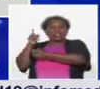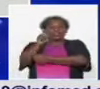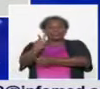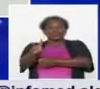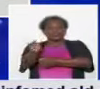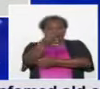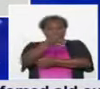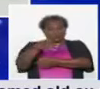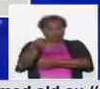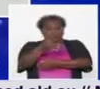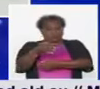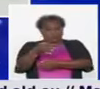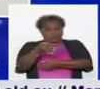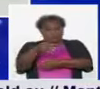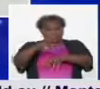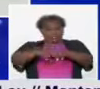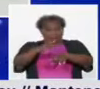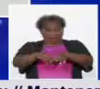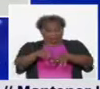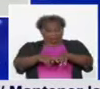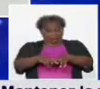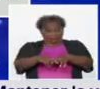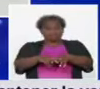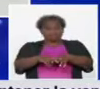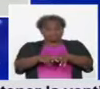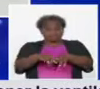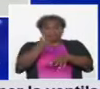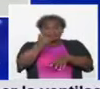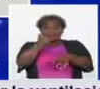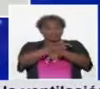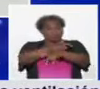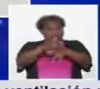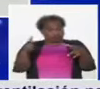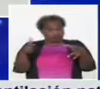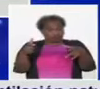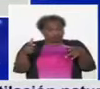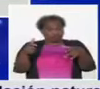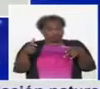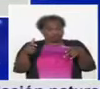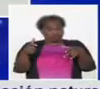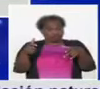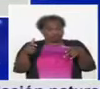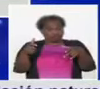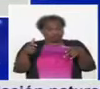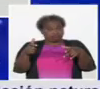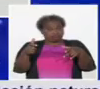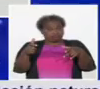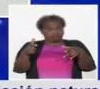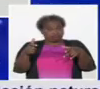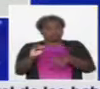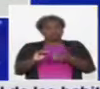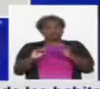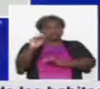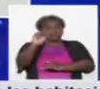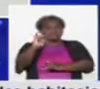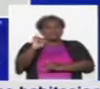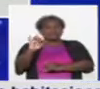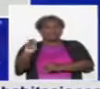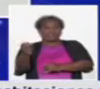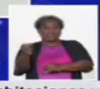de la provincia de La Habana. La tasa mayor en los últimos 15 días, El Cerro, con